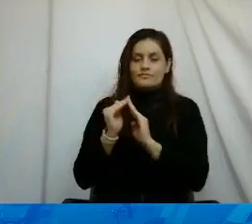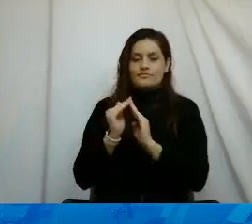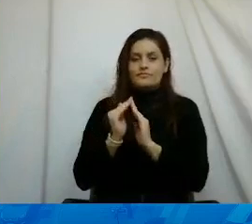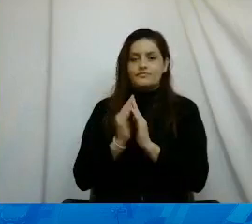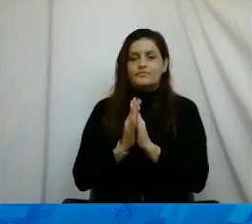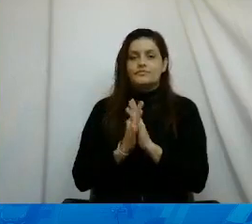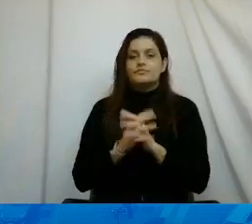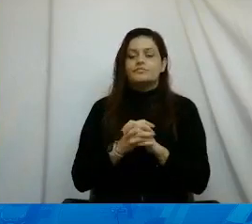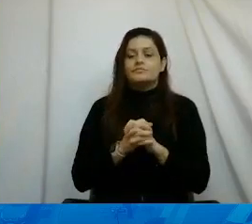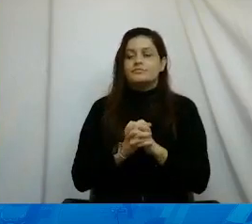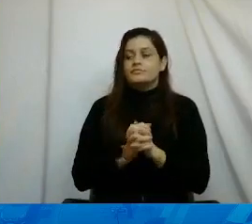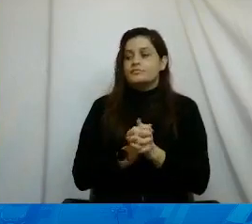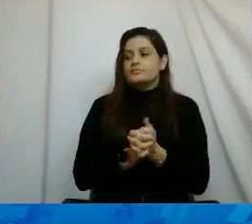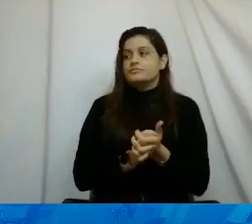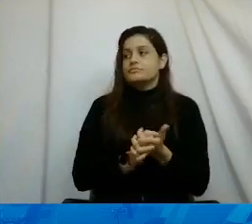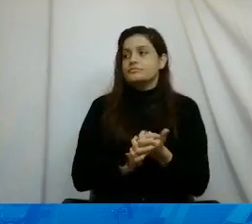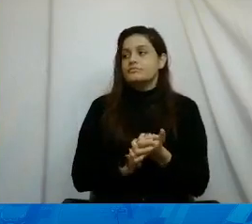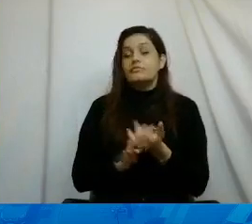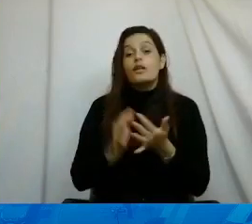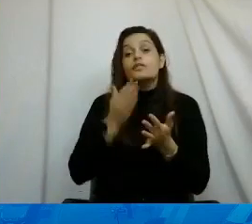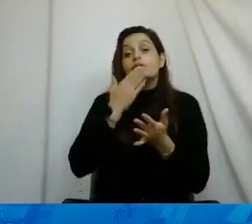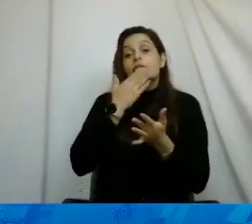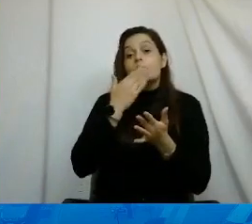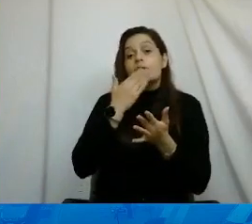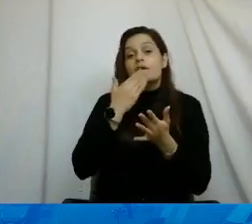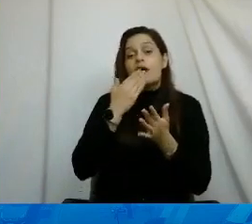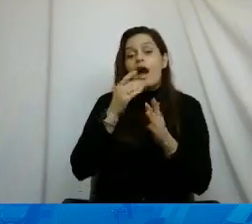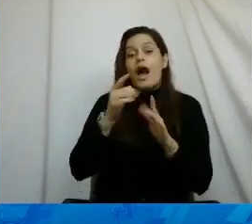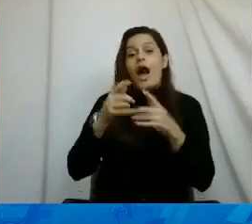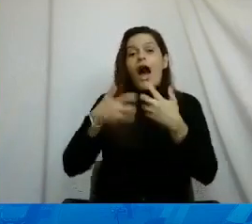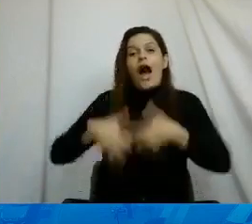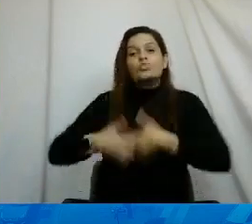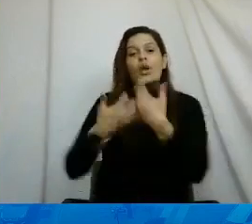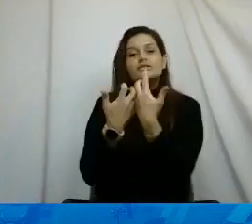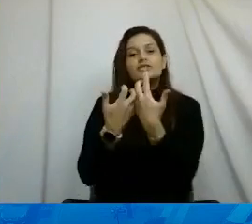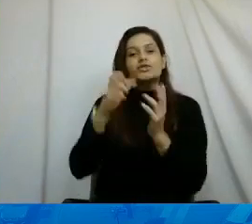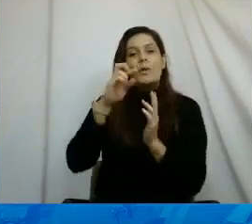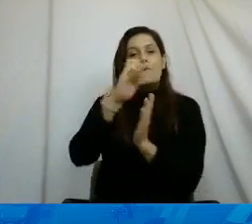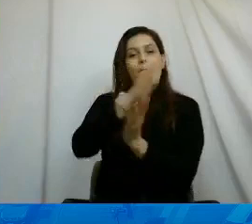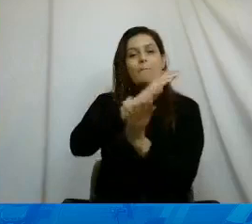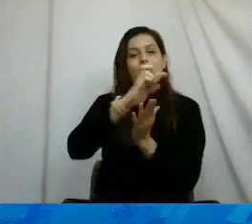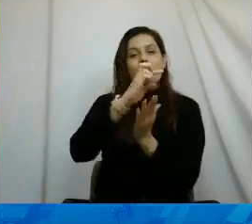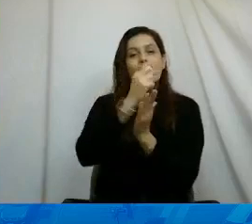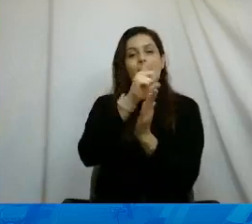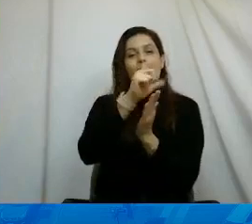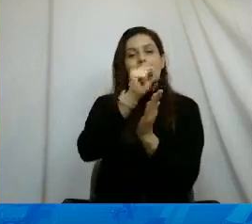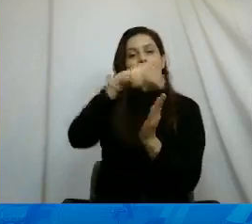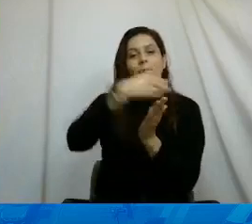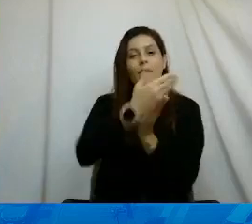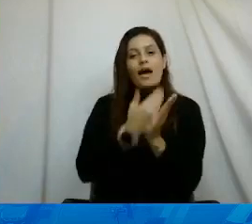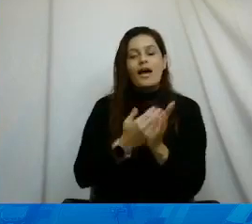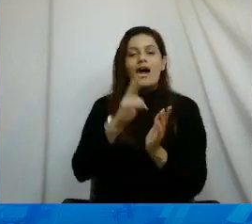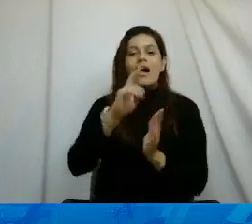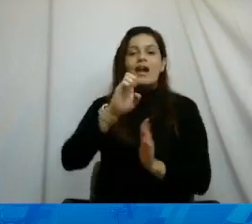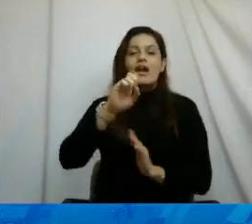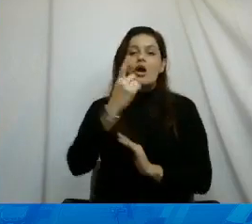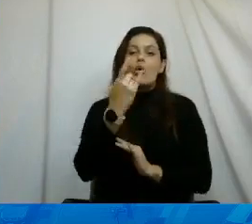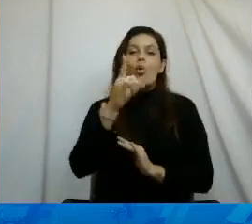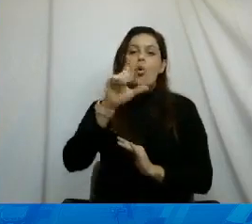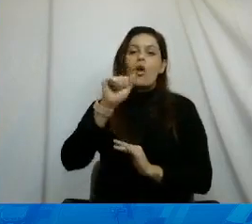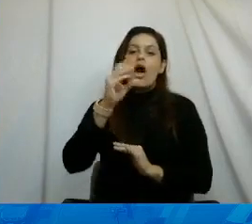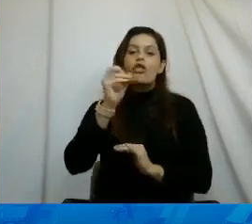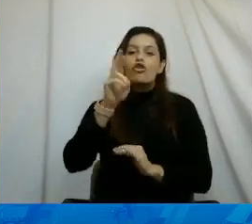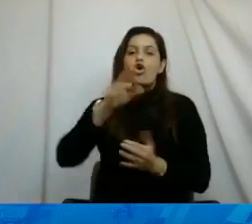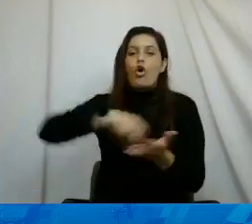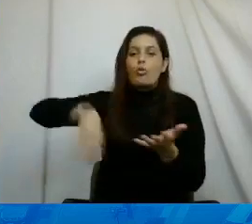proceso de actualización del plano regulador comunal que va a ser crucial también para este y otras materias.